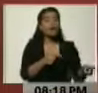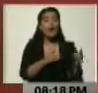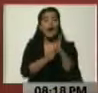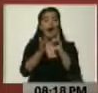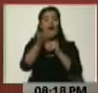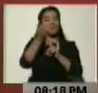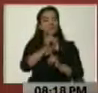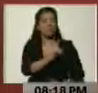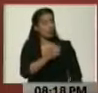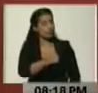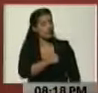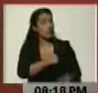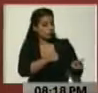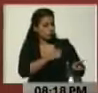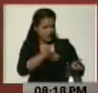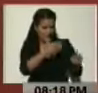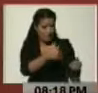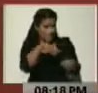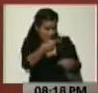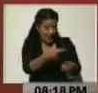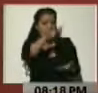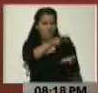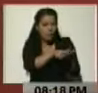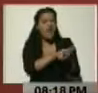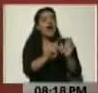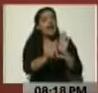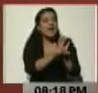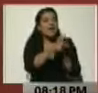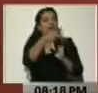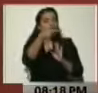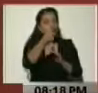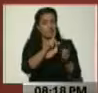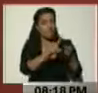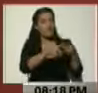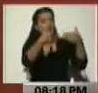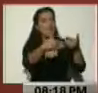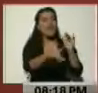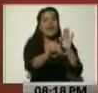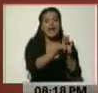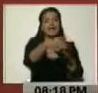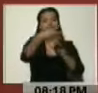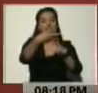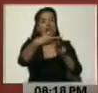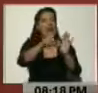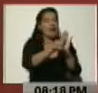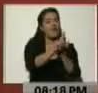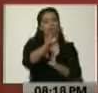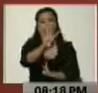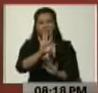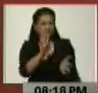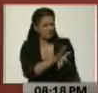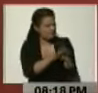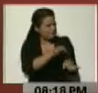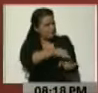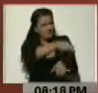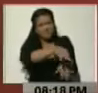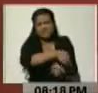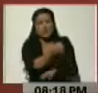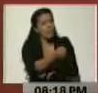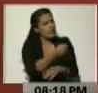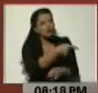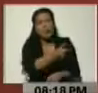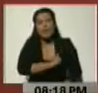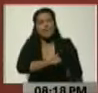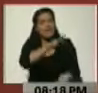ley de amnesia parte 3 y así sucesivamente hasta que a Ramos Alú se le acabe el contador que él tiene ahí, que le falta menos, por cierto.